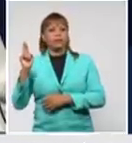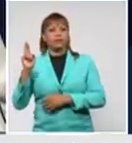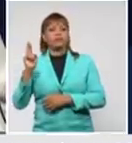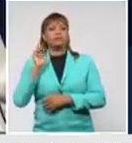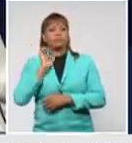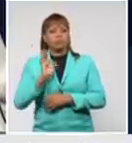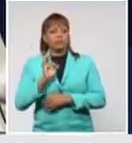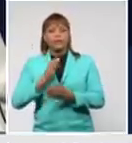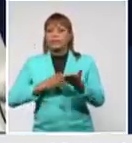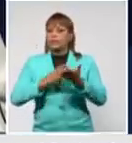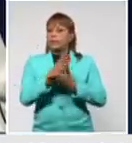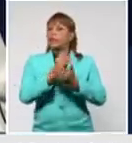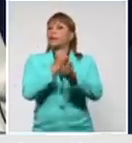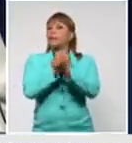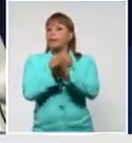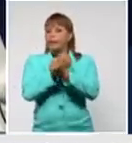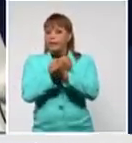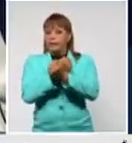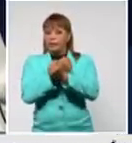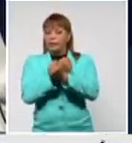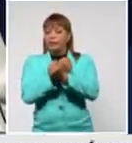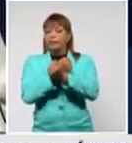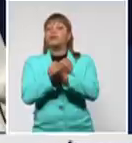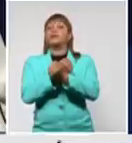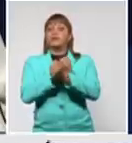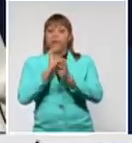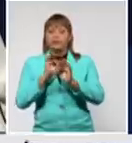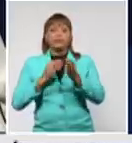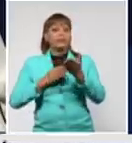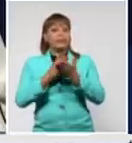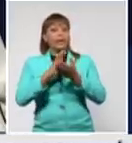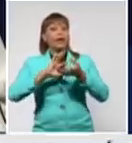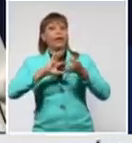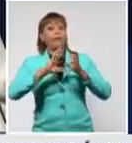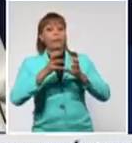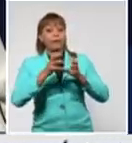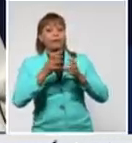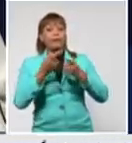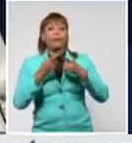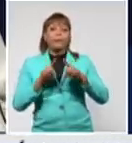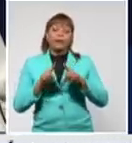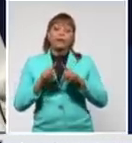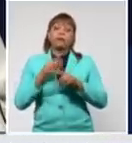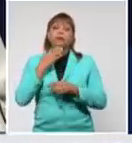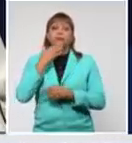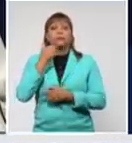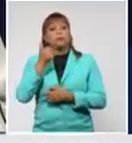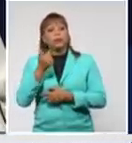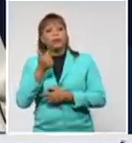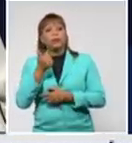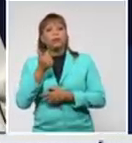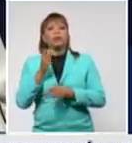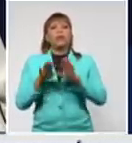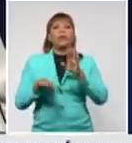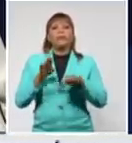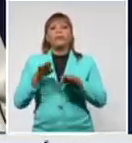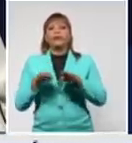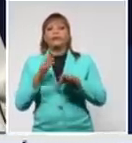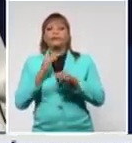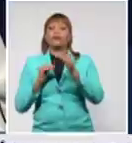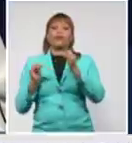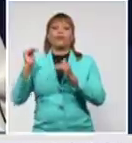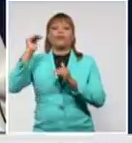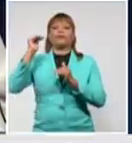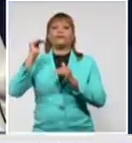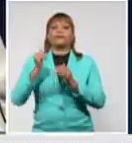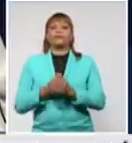peligro, no exenta de complicaciones, pero que generalmente es más favorable que en las personas adultas.